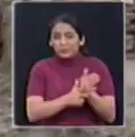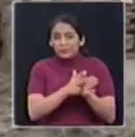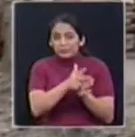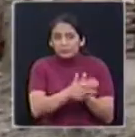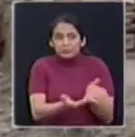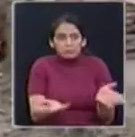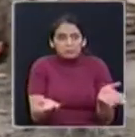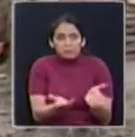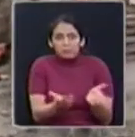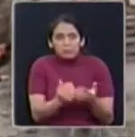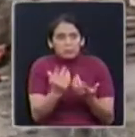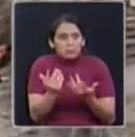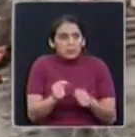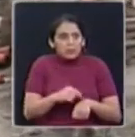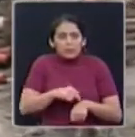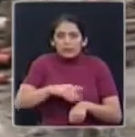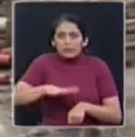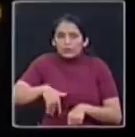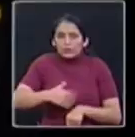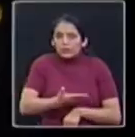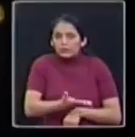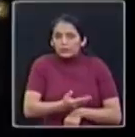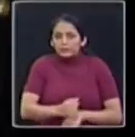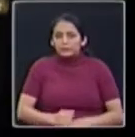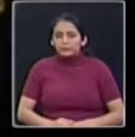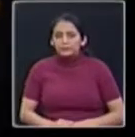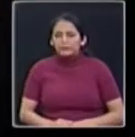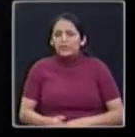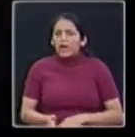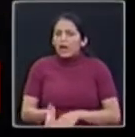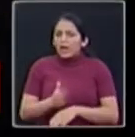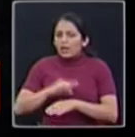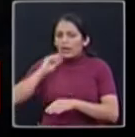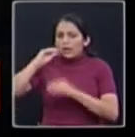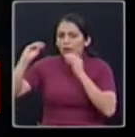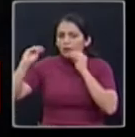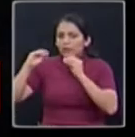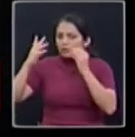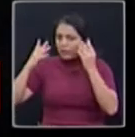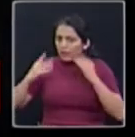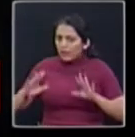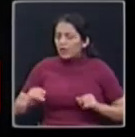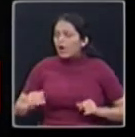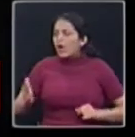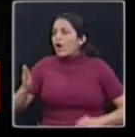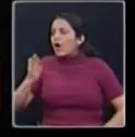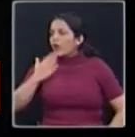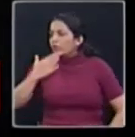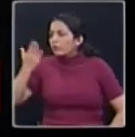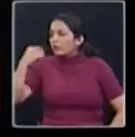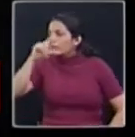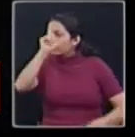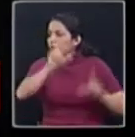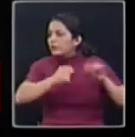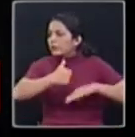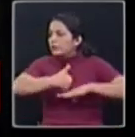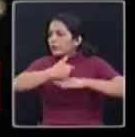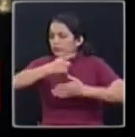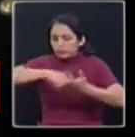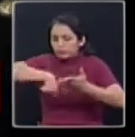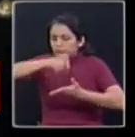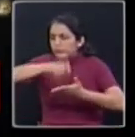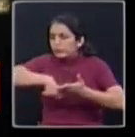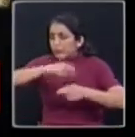tiene respuesta alguna. Solicitamos una investigación a los contratos del Tranvía. Hemos enviado a la Fiscalía toda